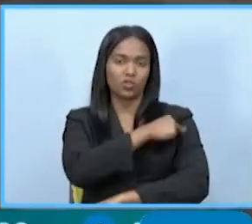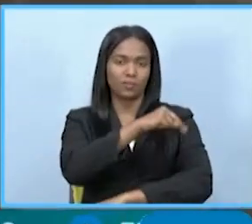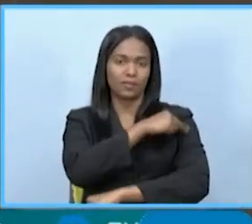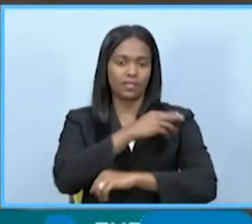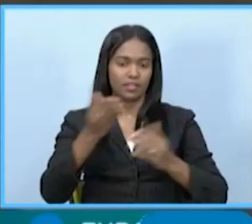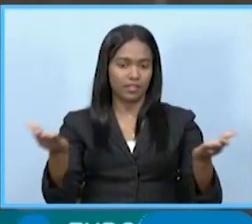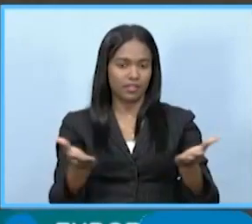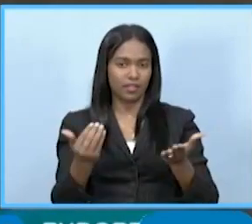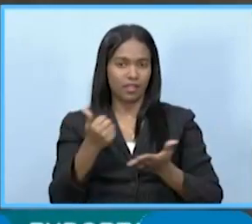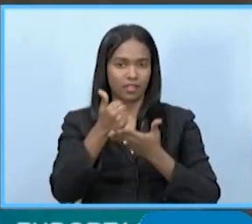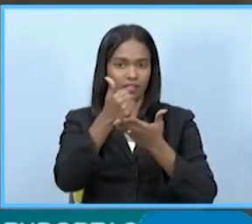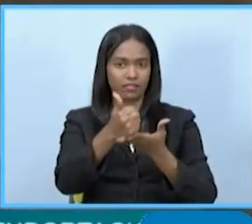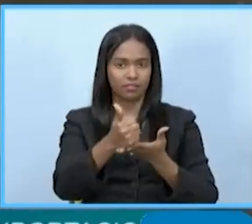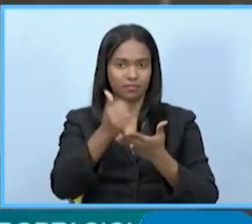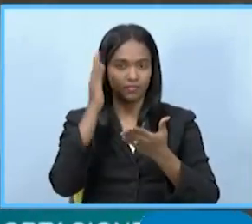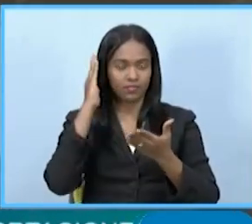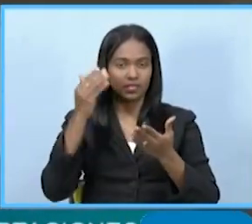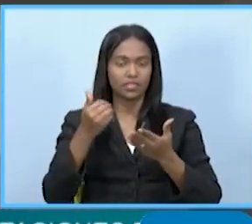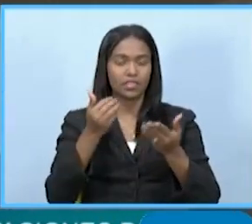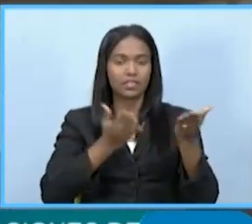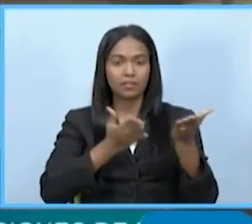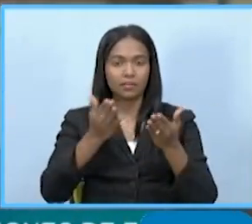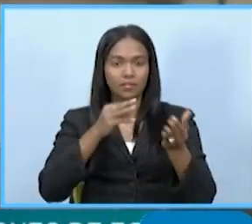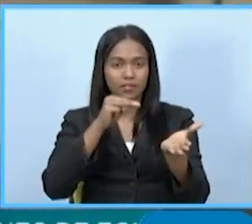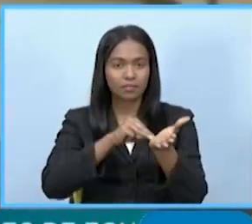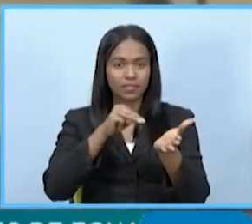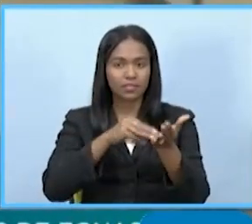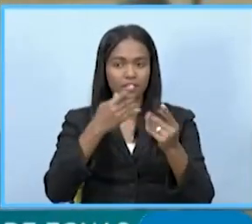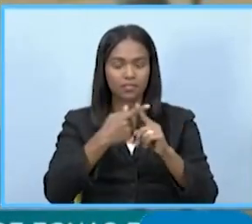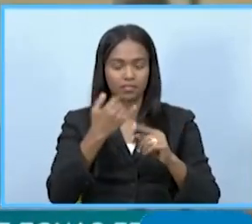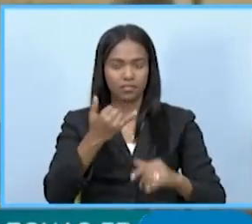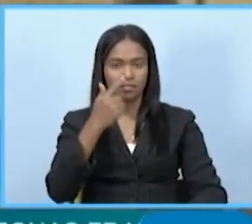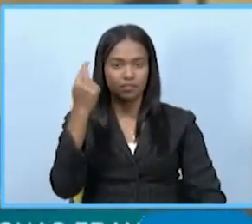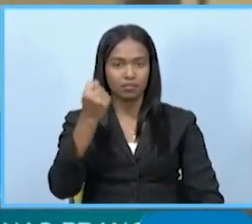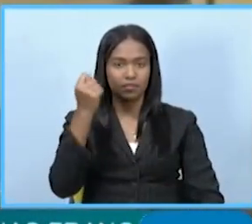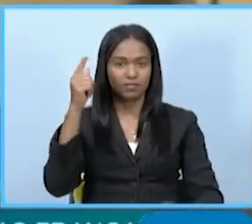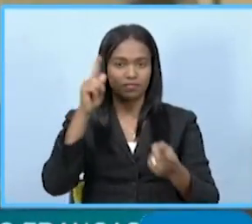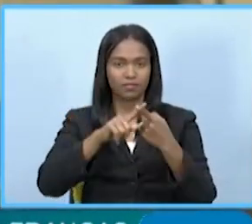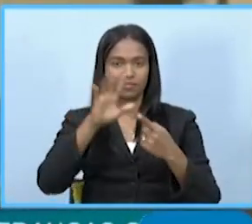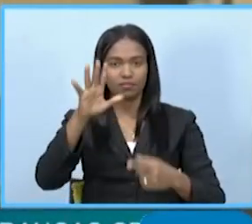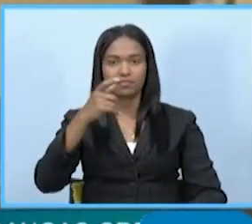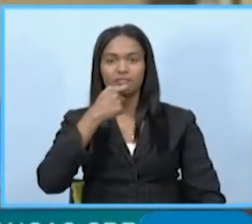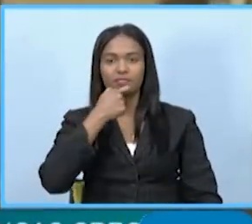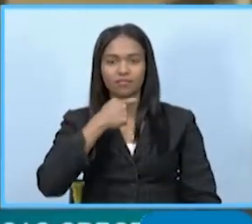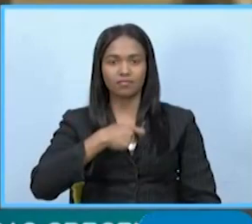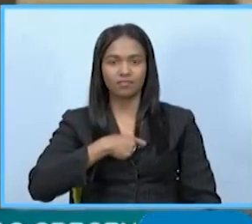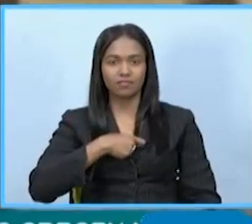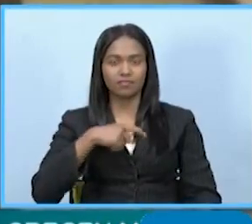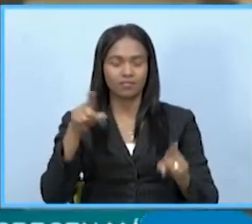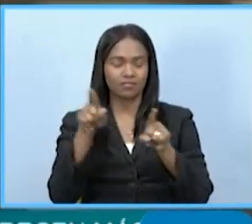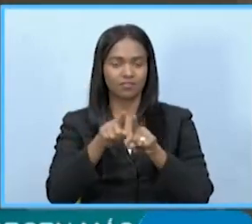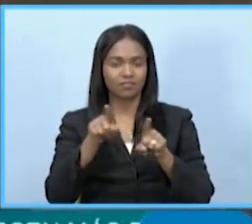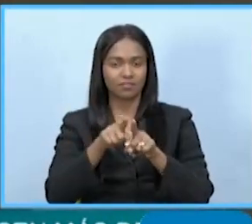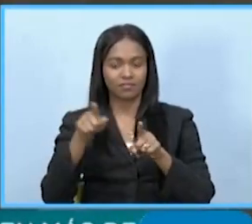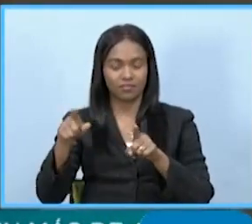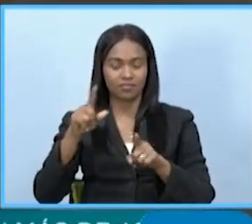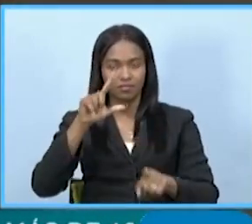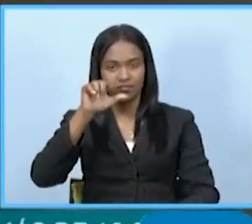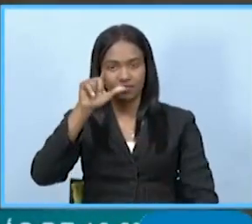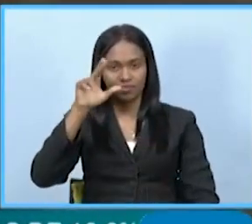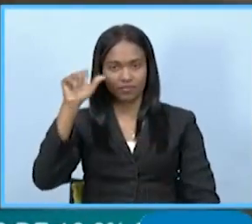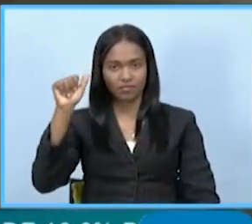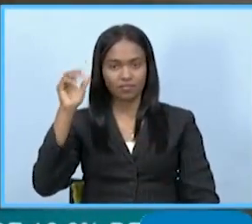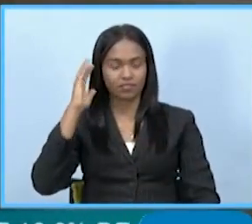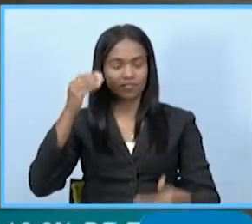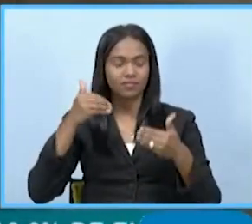USNS Comfort, que dará servicios médicos desde este martes hasta el 5 de diciembre. Además, la general Richardson